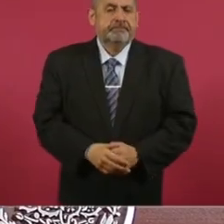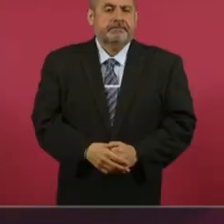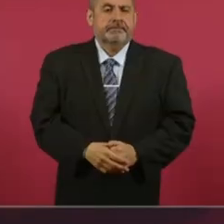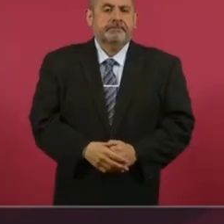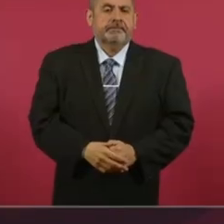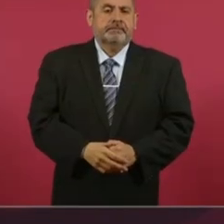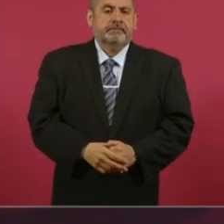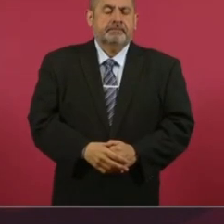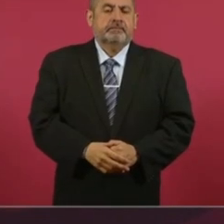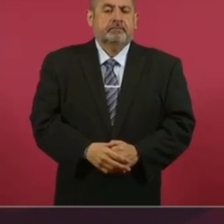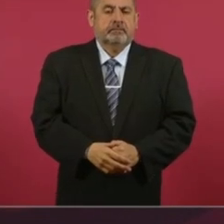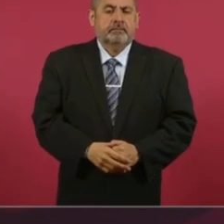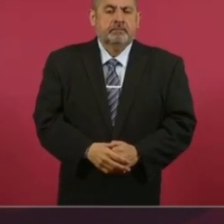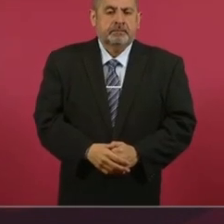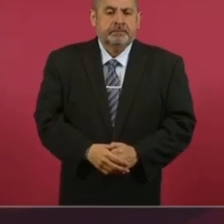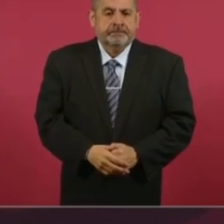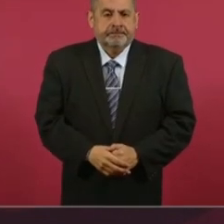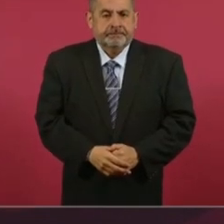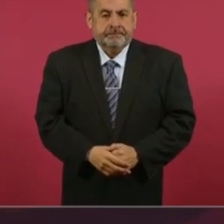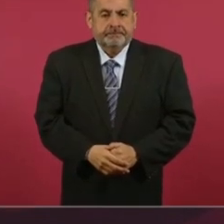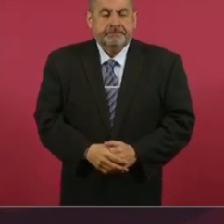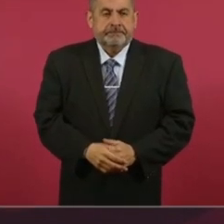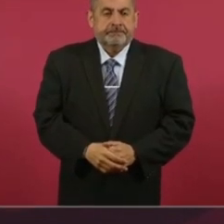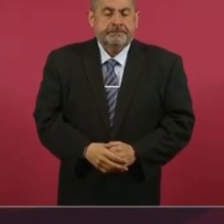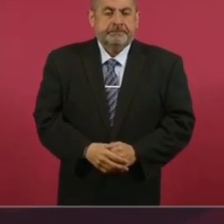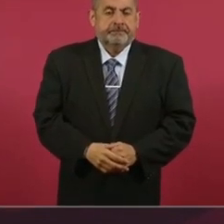Eso no debe